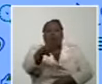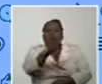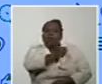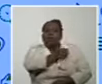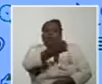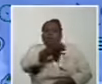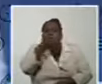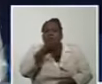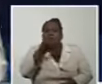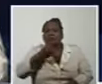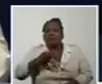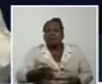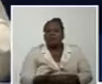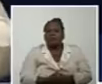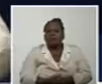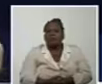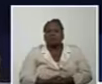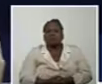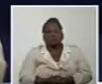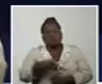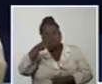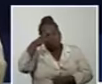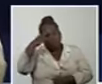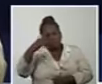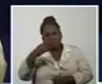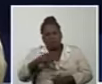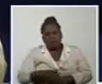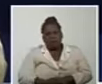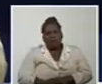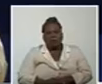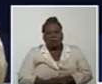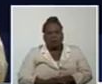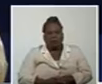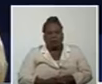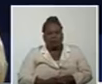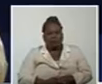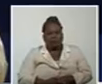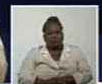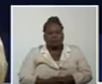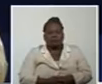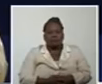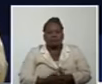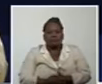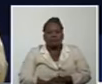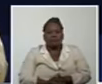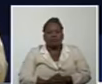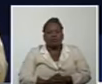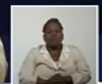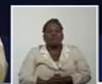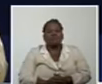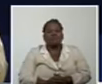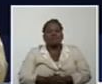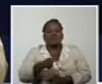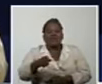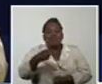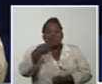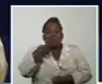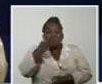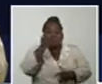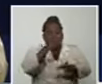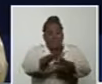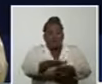respecto? Sí, yo lo he reiterado, porque en una oportunidad al principio hubo